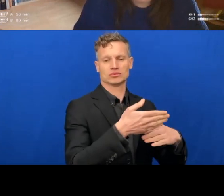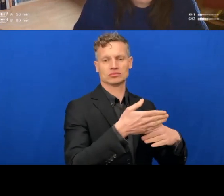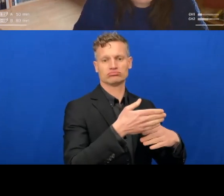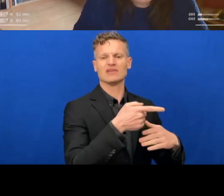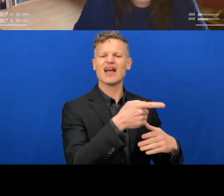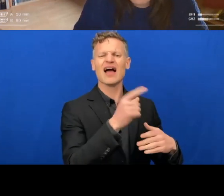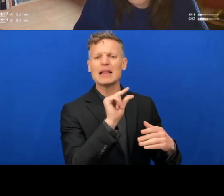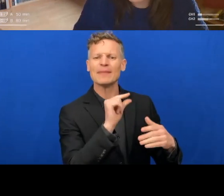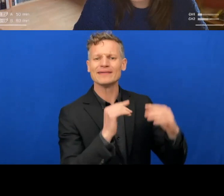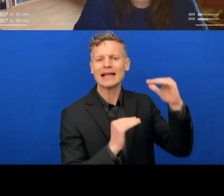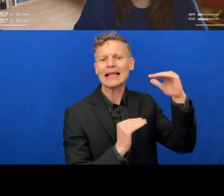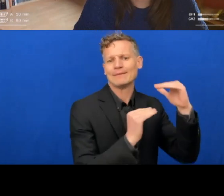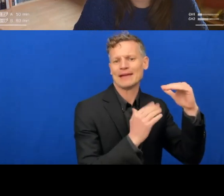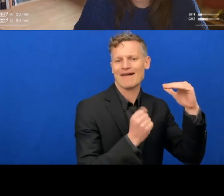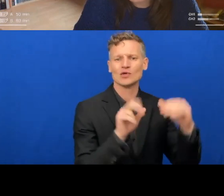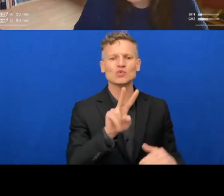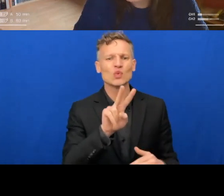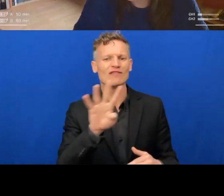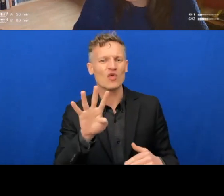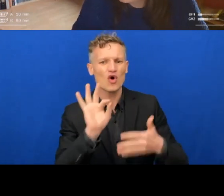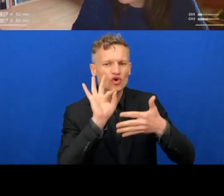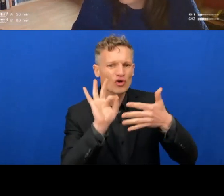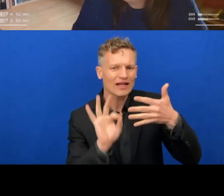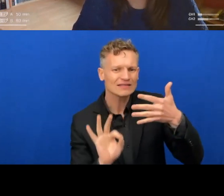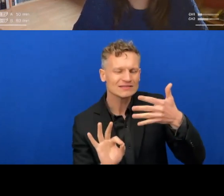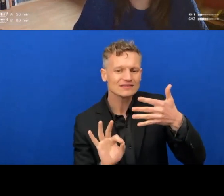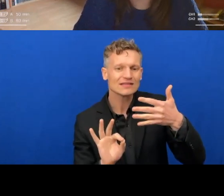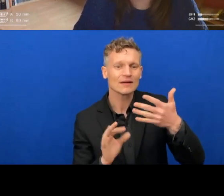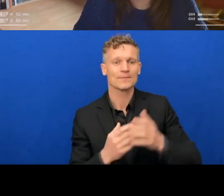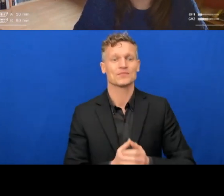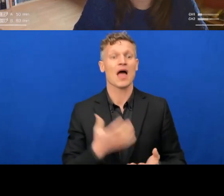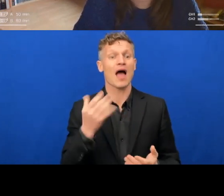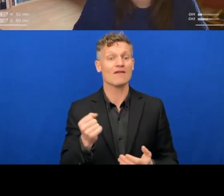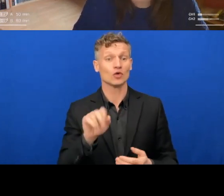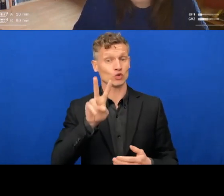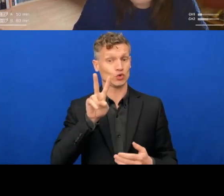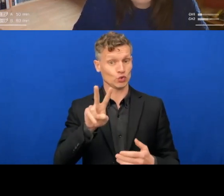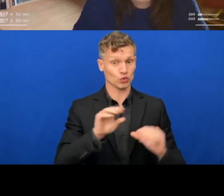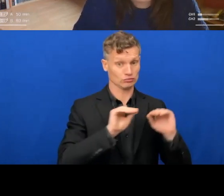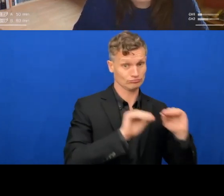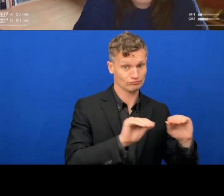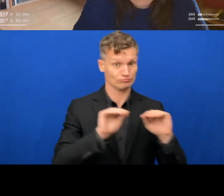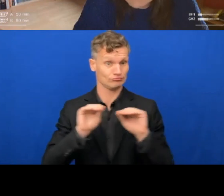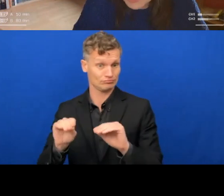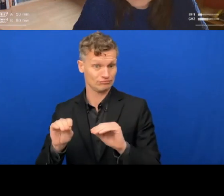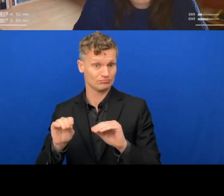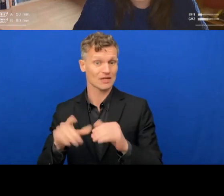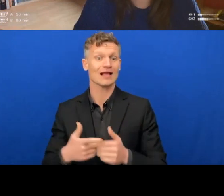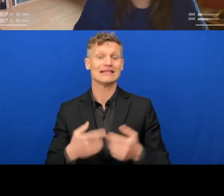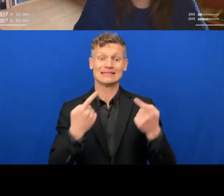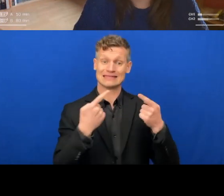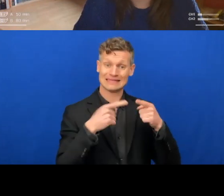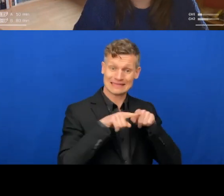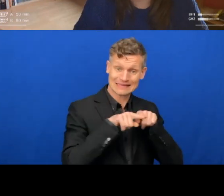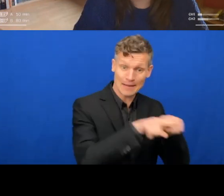limitado, 24 créditos, y consta de 2 cursos en interpretación simultánea, primordialmente para